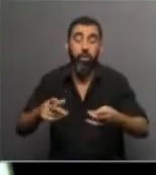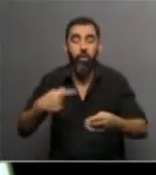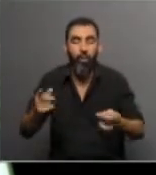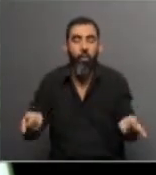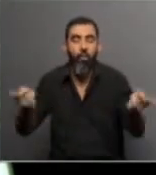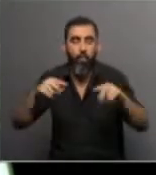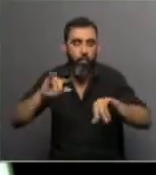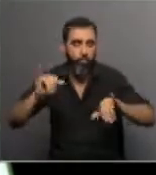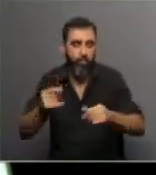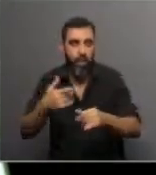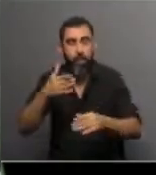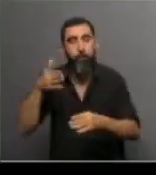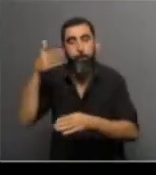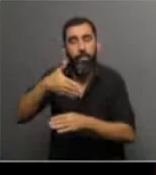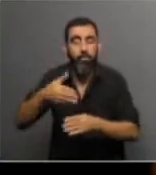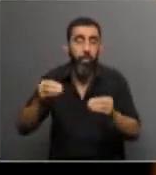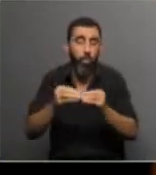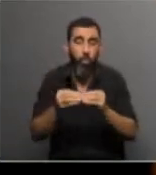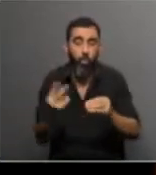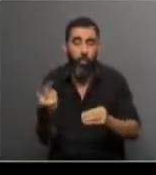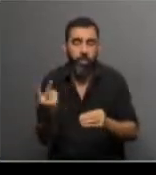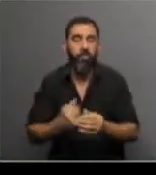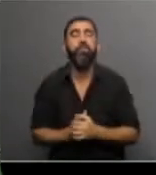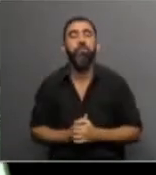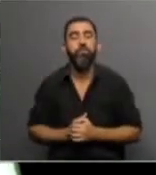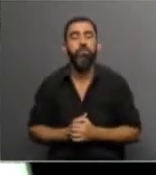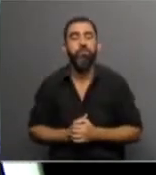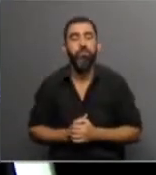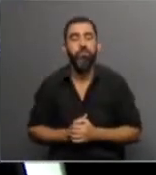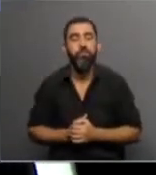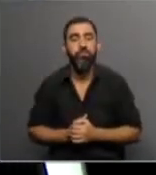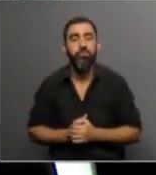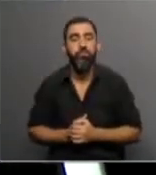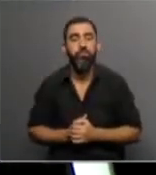enseguida volvemos ya con la participación de Alexandra Perrone y Daniela Hirschfeld, Informes de Ciencia.